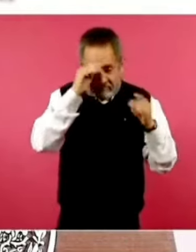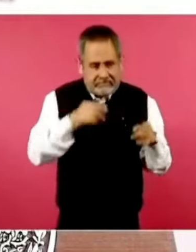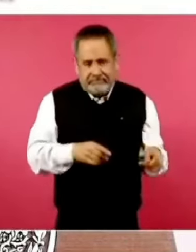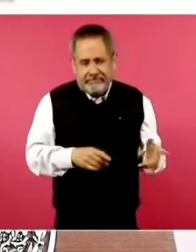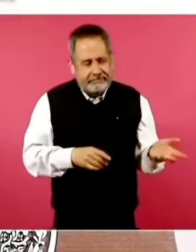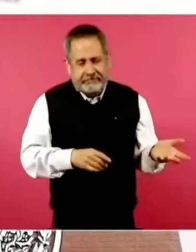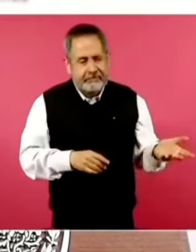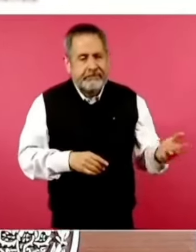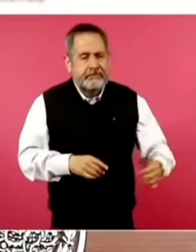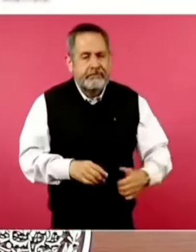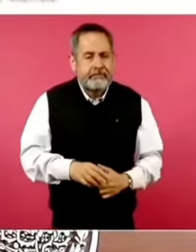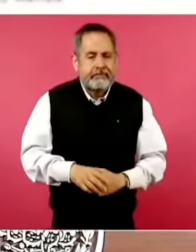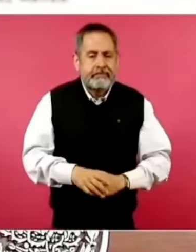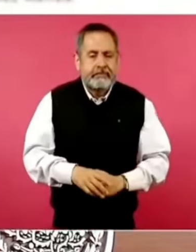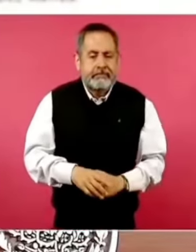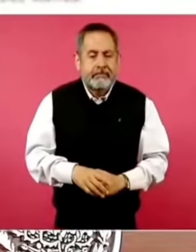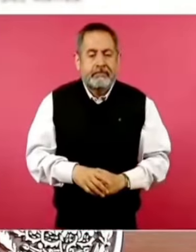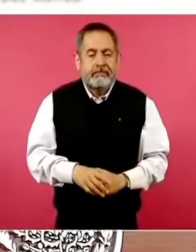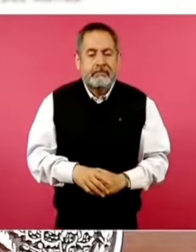que